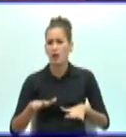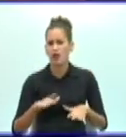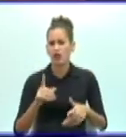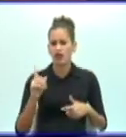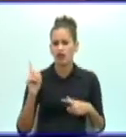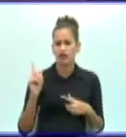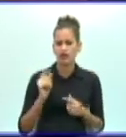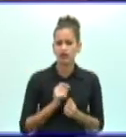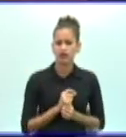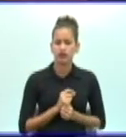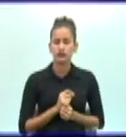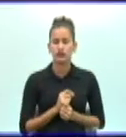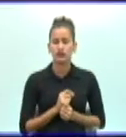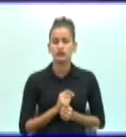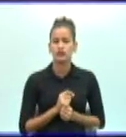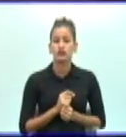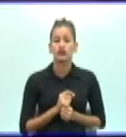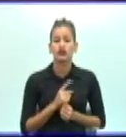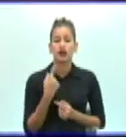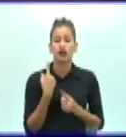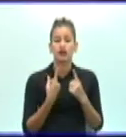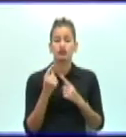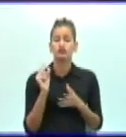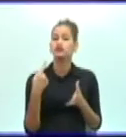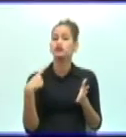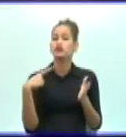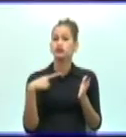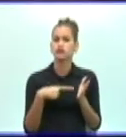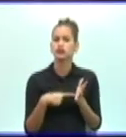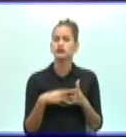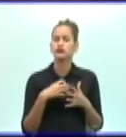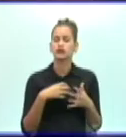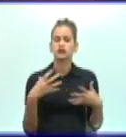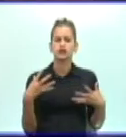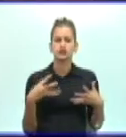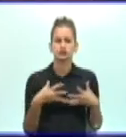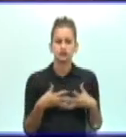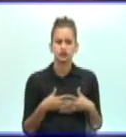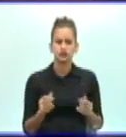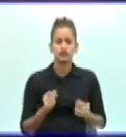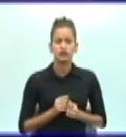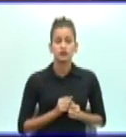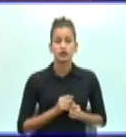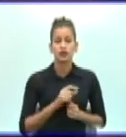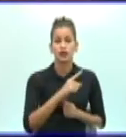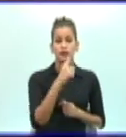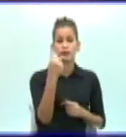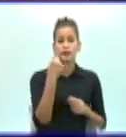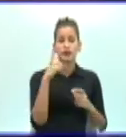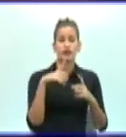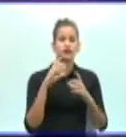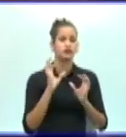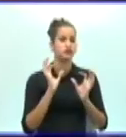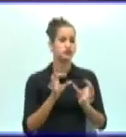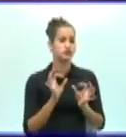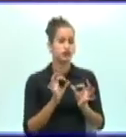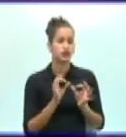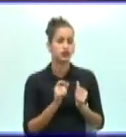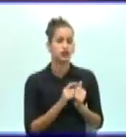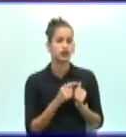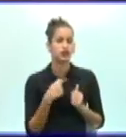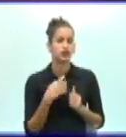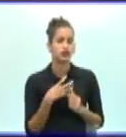plano. Cada uno de sus puntos coincide. Quiere decir que el primero es el original y yo he